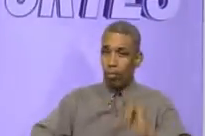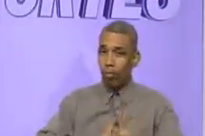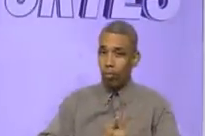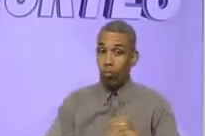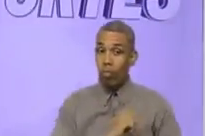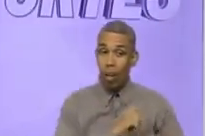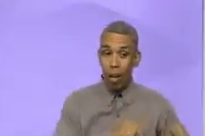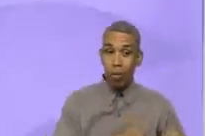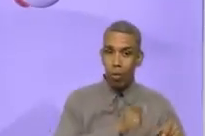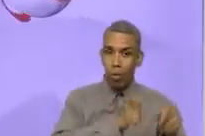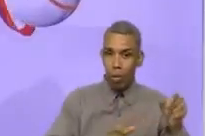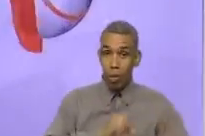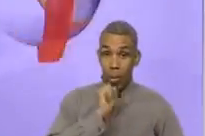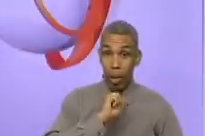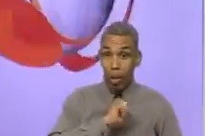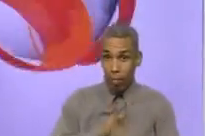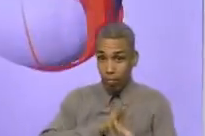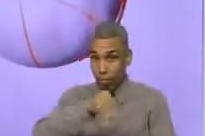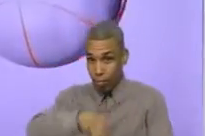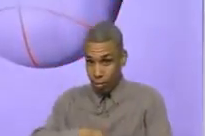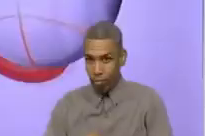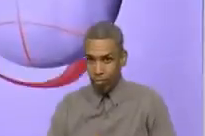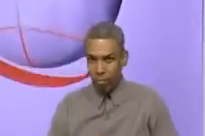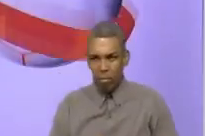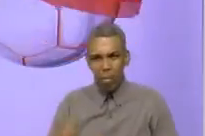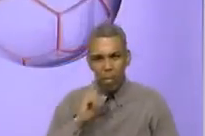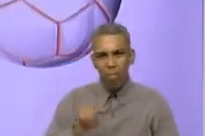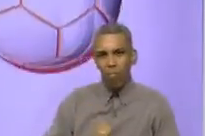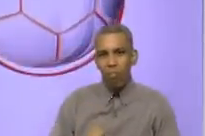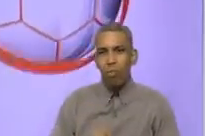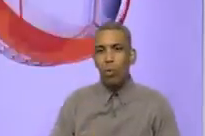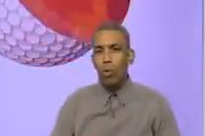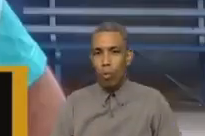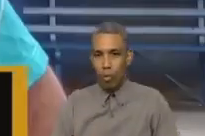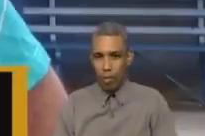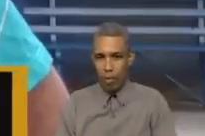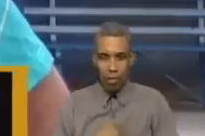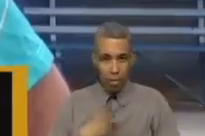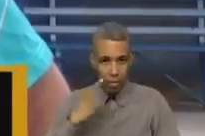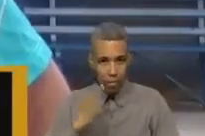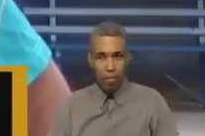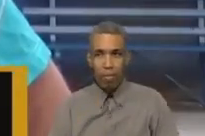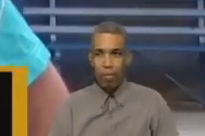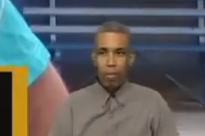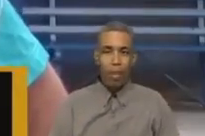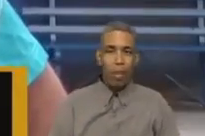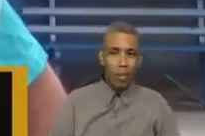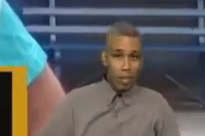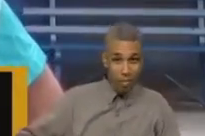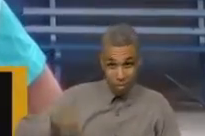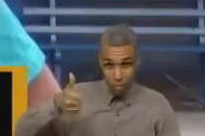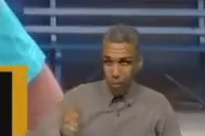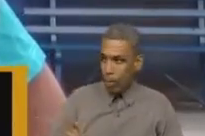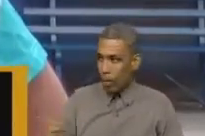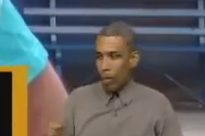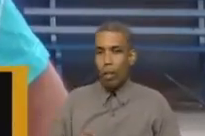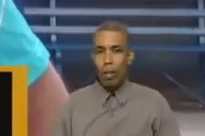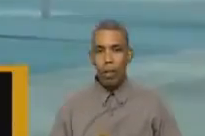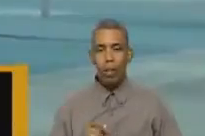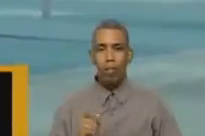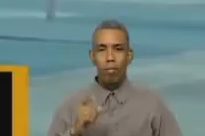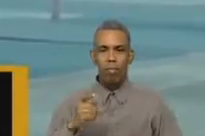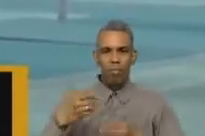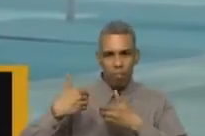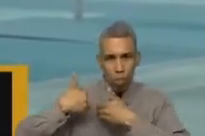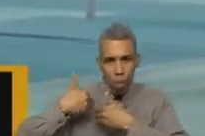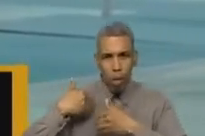a entrenador que trabaja con las promesas del atletismo local. Este es Ricardo Avilés, entrenador de atletismo. Ha